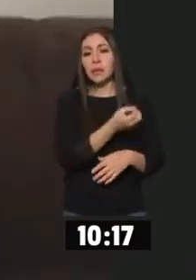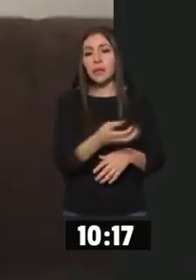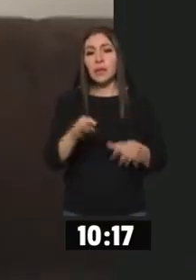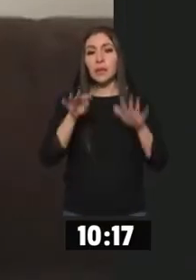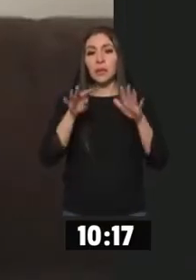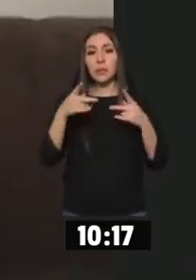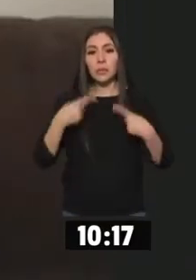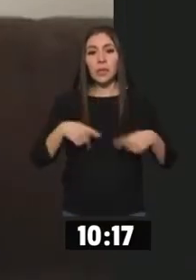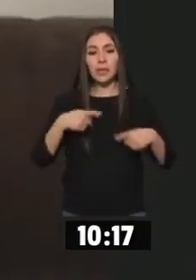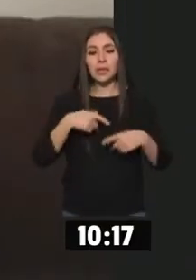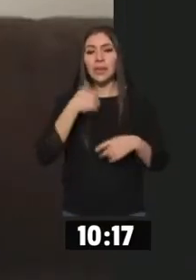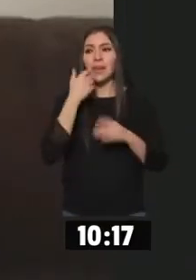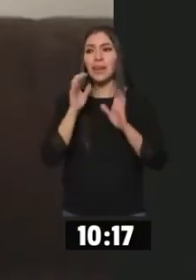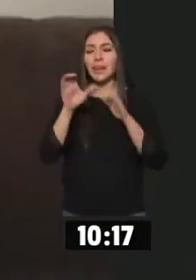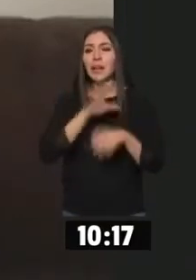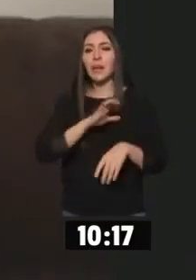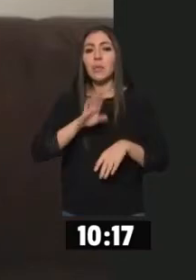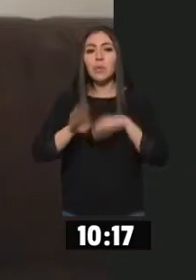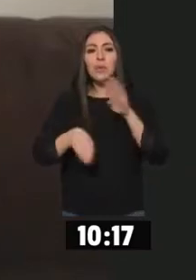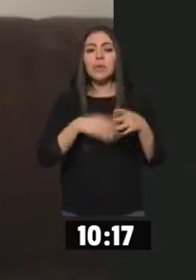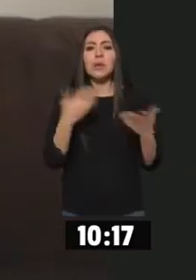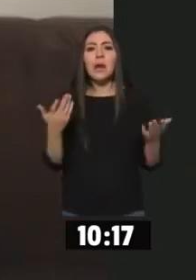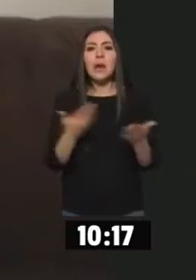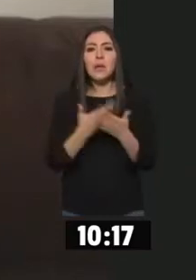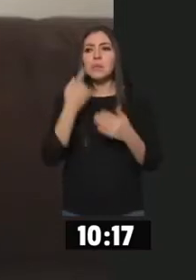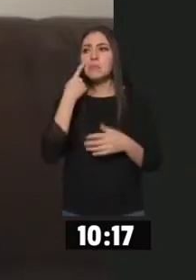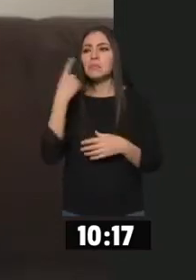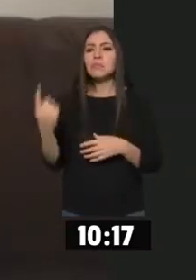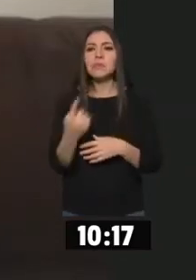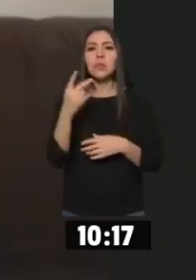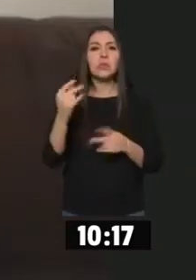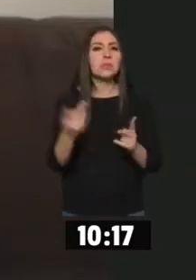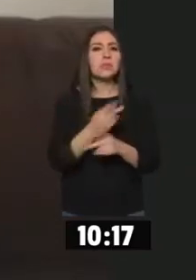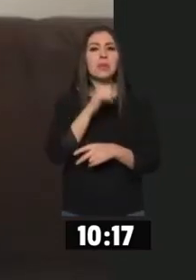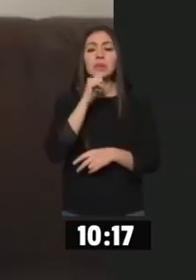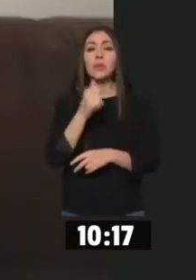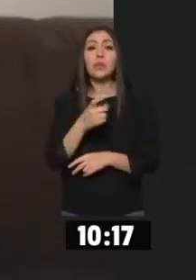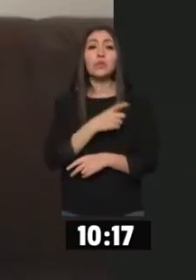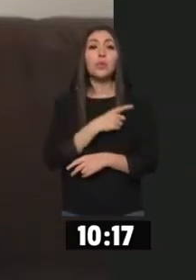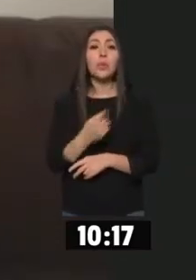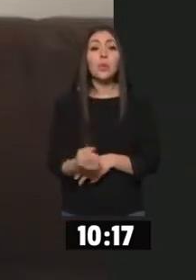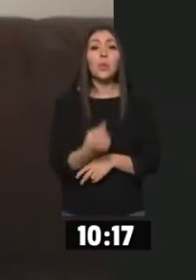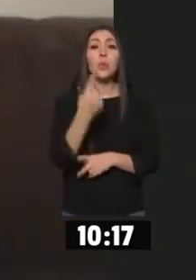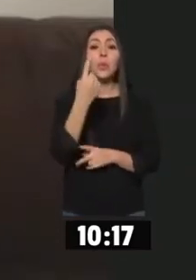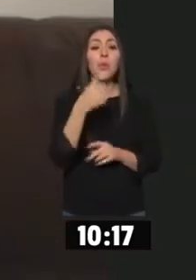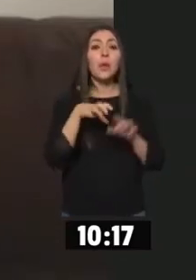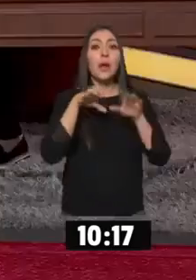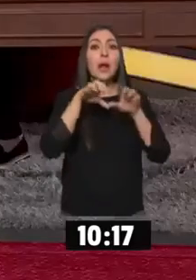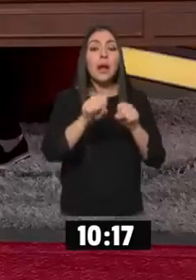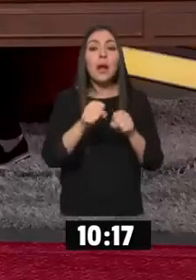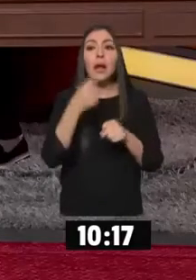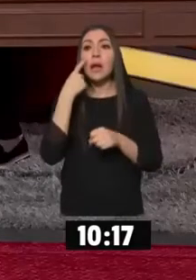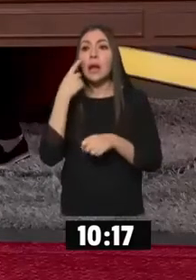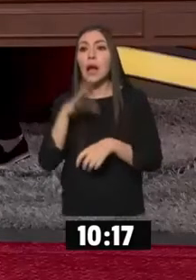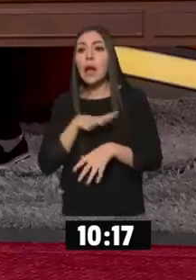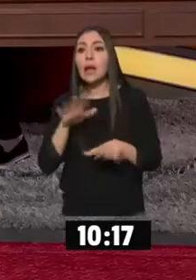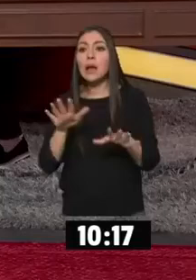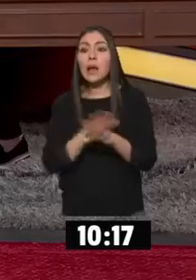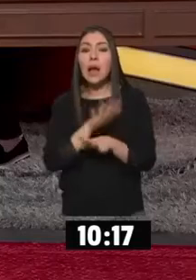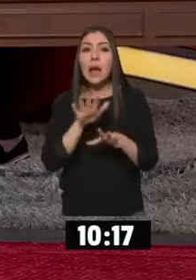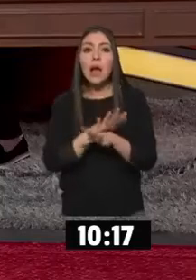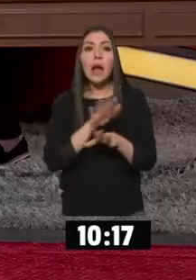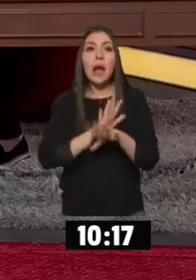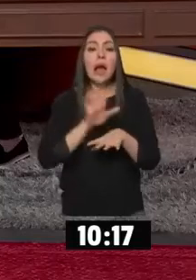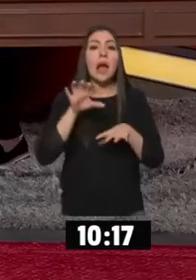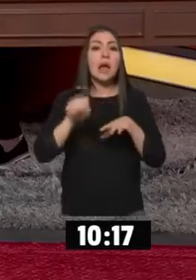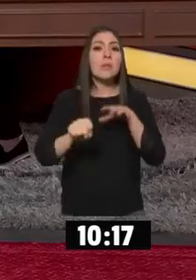la vida, pues también lo que priva es la impunidad. Prácticamente ha habido detenciones solo en un caso, no ha habido grandes avances en el resto